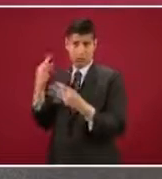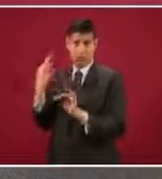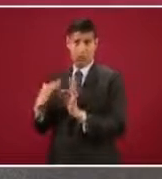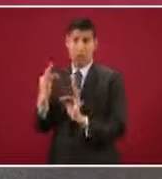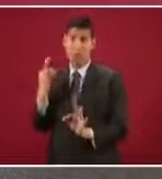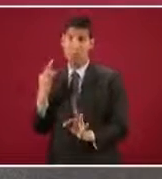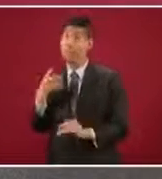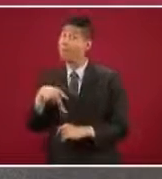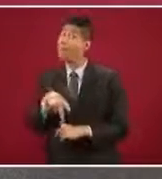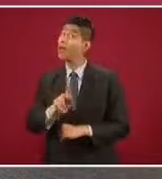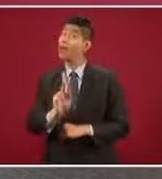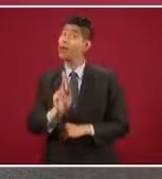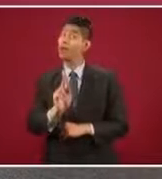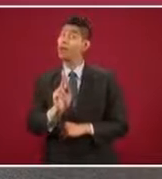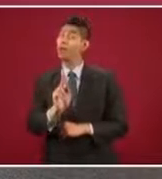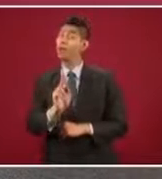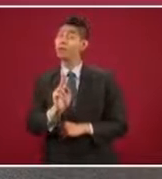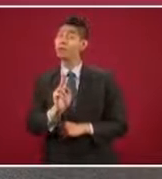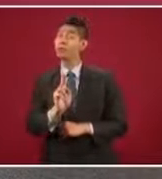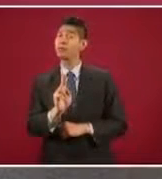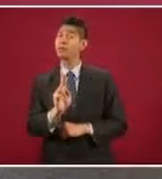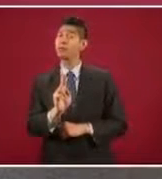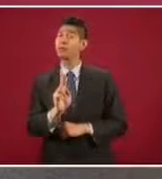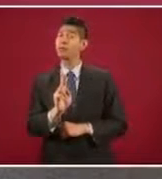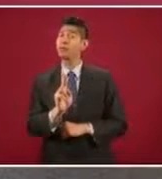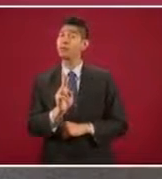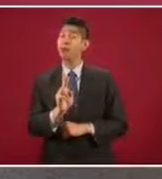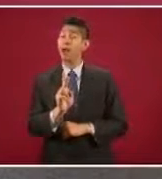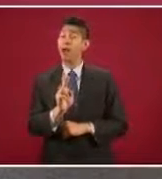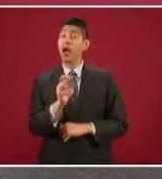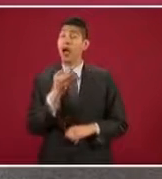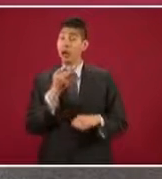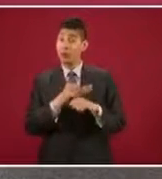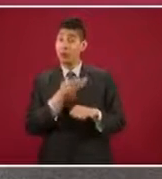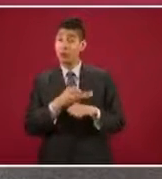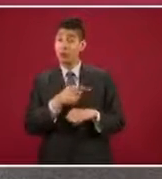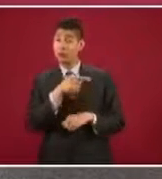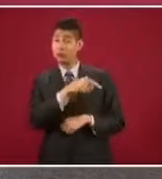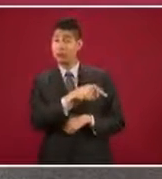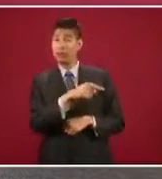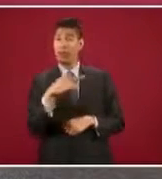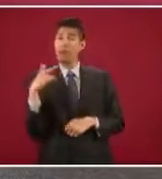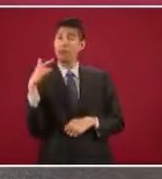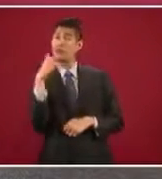Pero como es tan especial el avión,